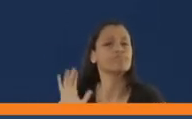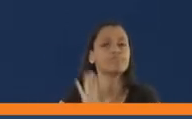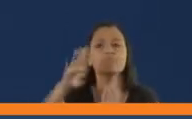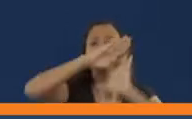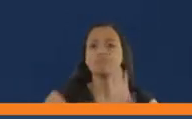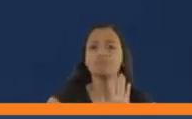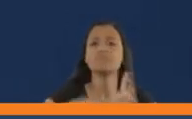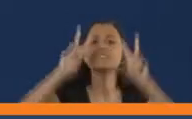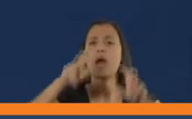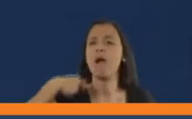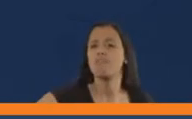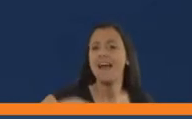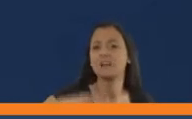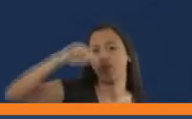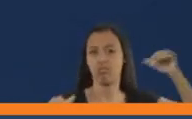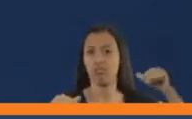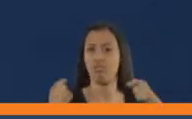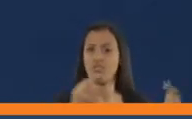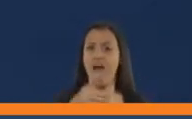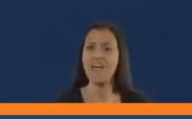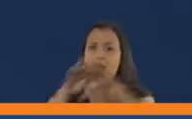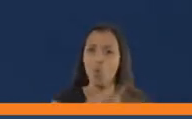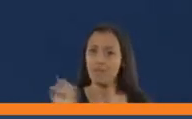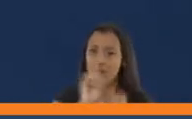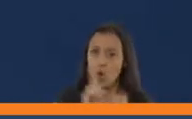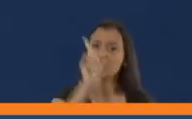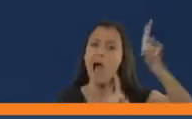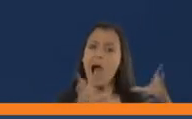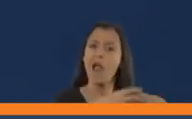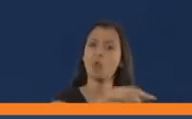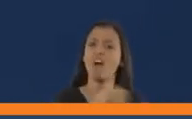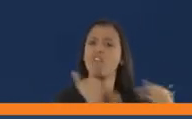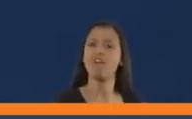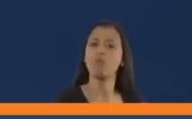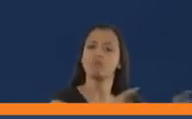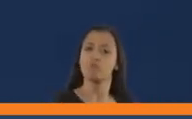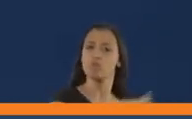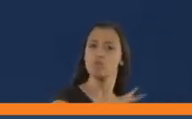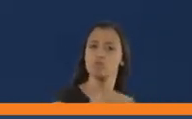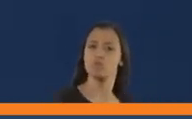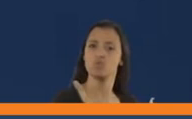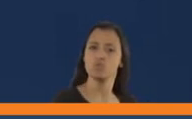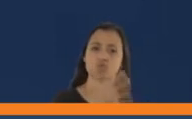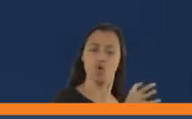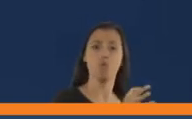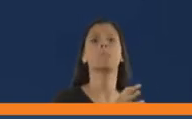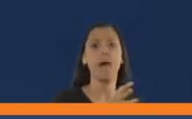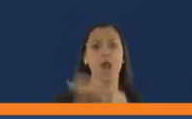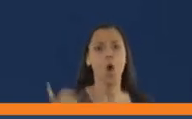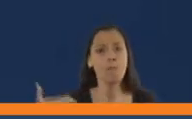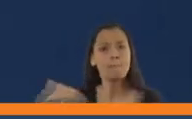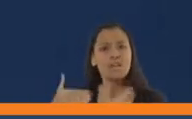evidentemente e inequitativas unos pocos concentran el ingreso mientras millones de seres